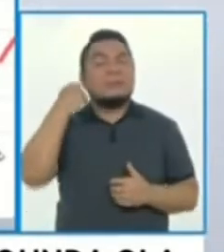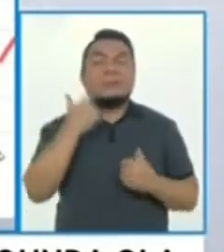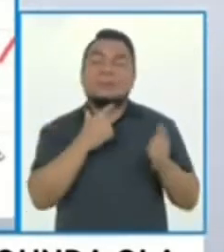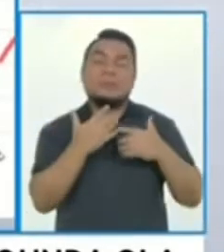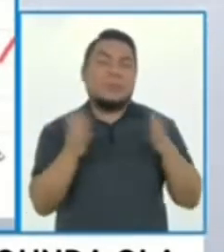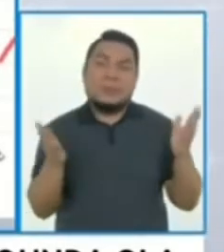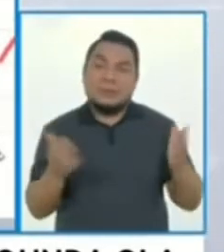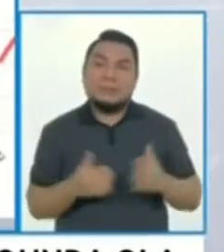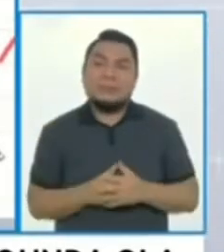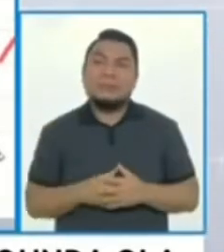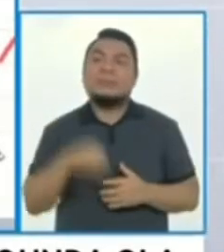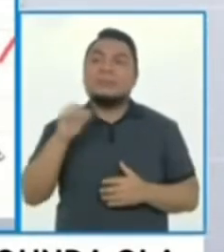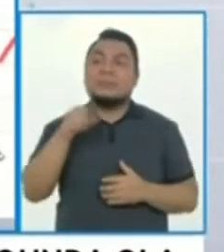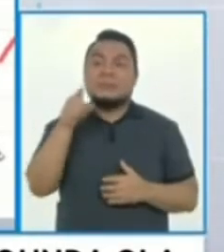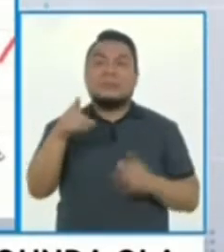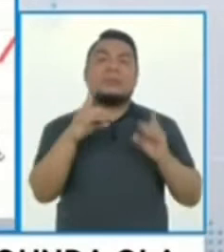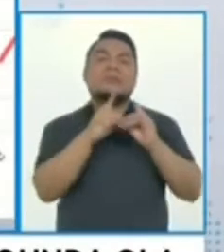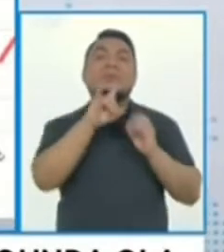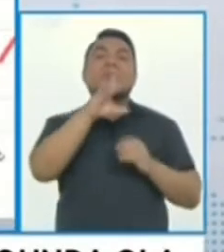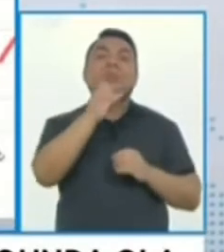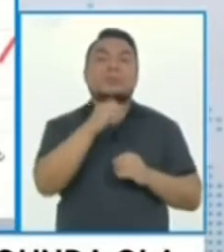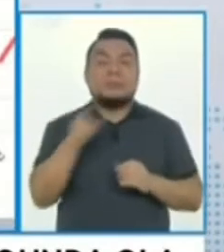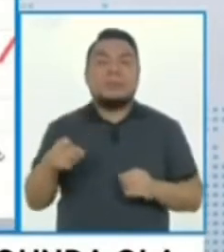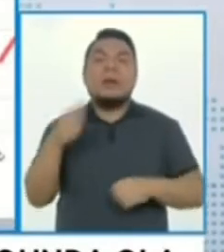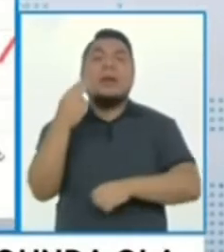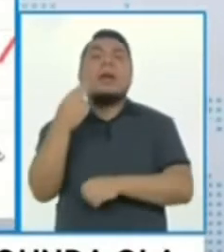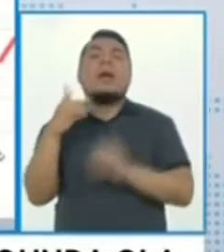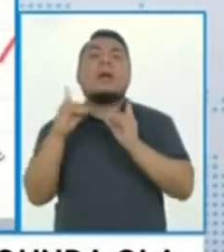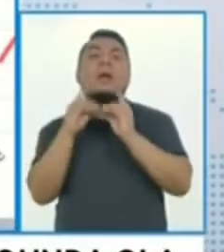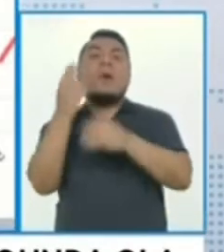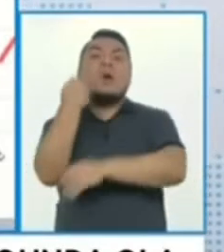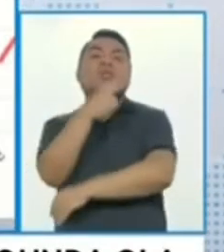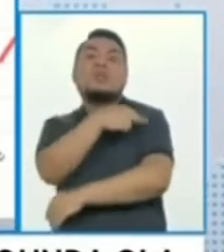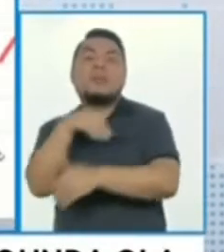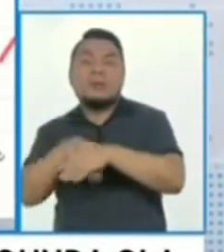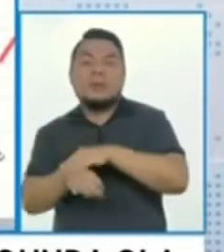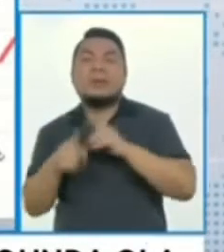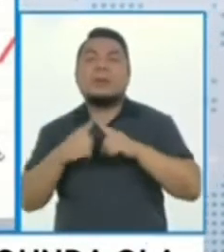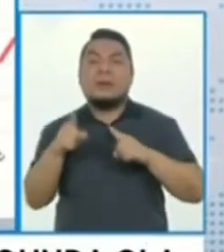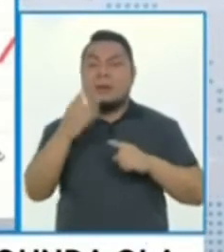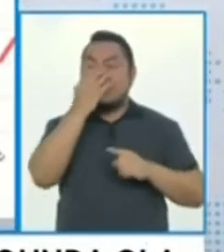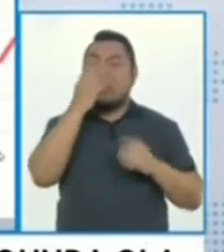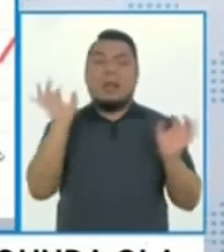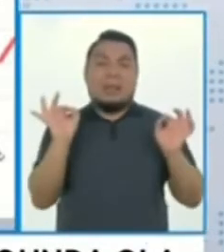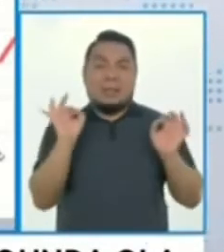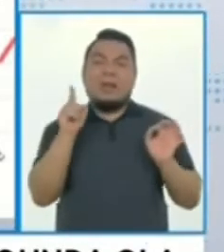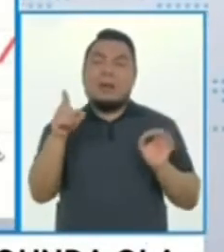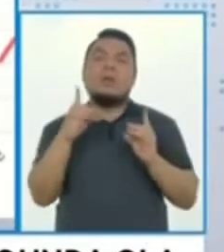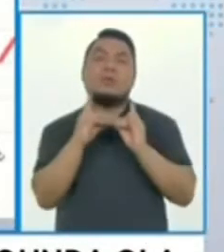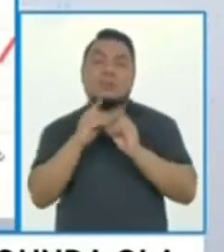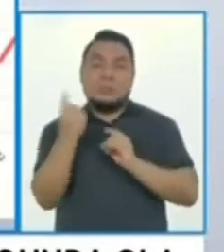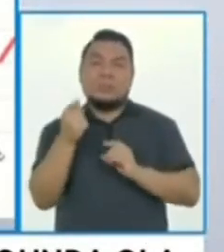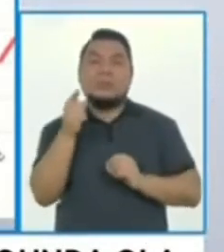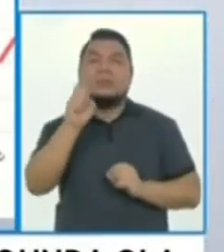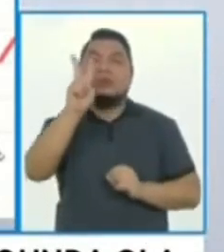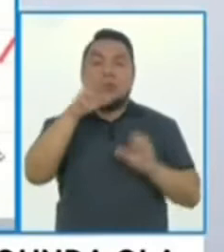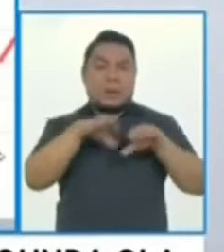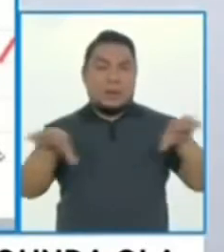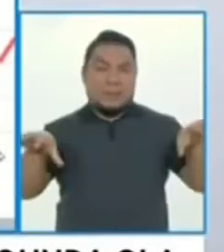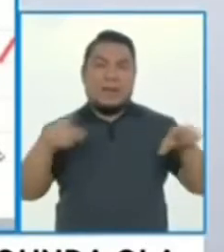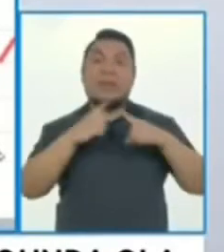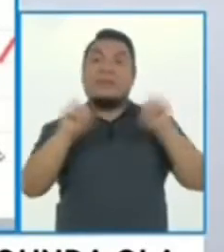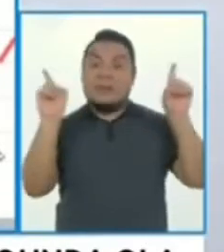disponibilidad, ¿no? Sí, eso es en camas UCI. En camas de hospitalización, que son las que no tienen ventilador, son dos segmentos